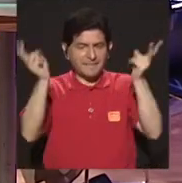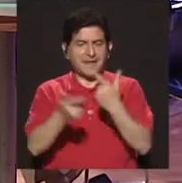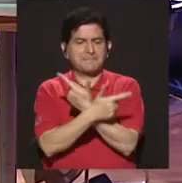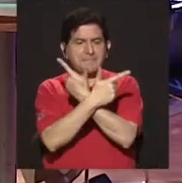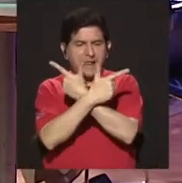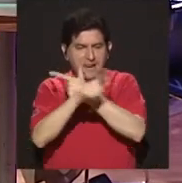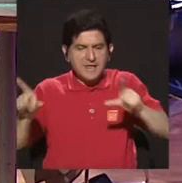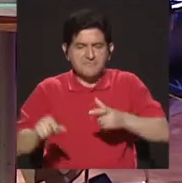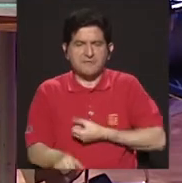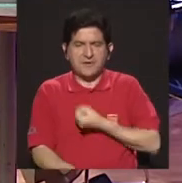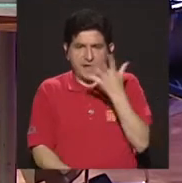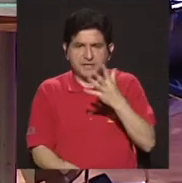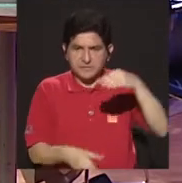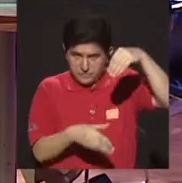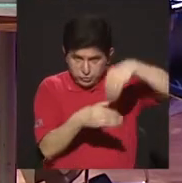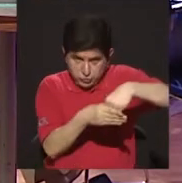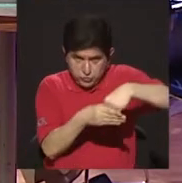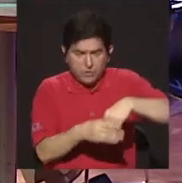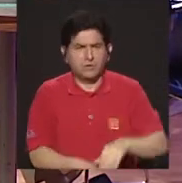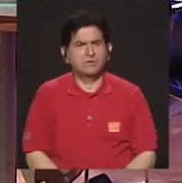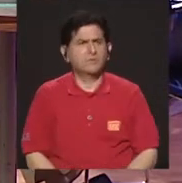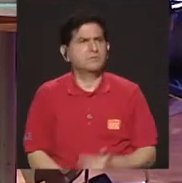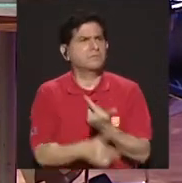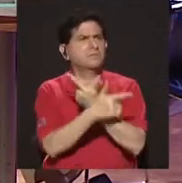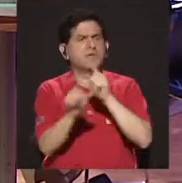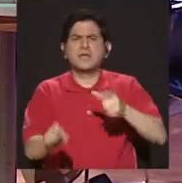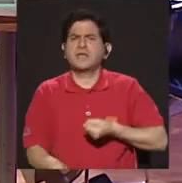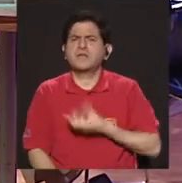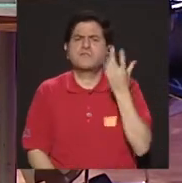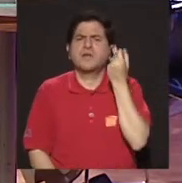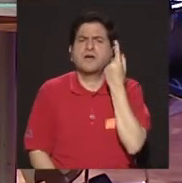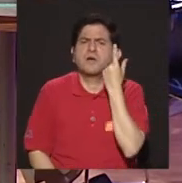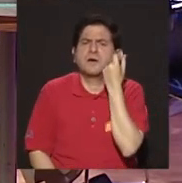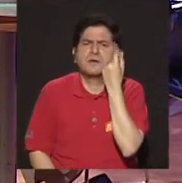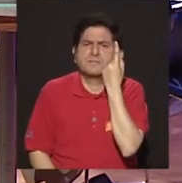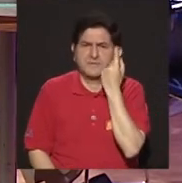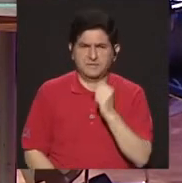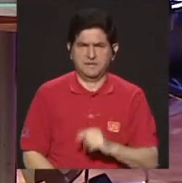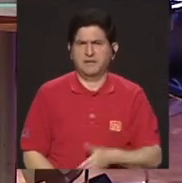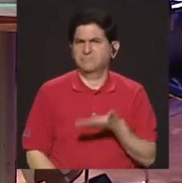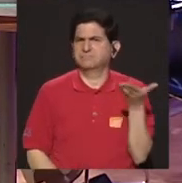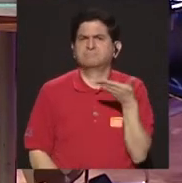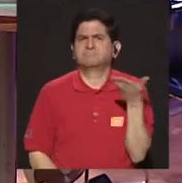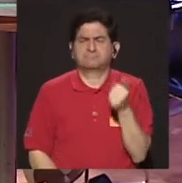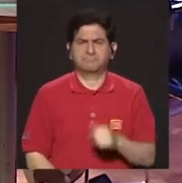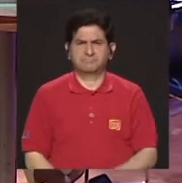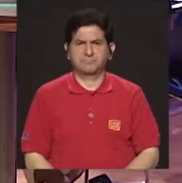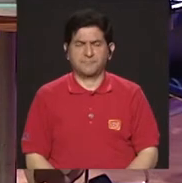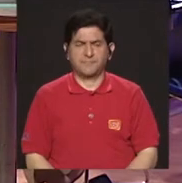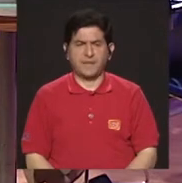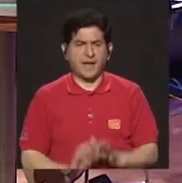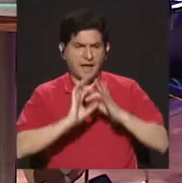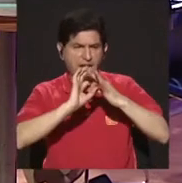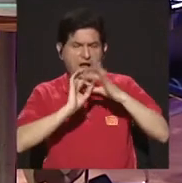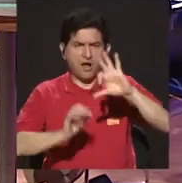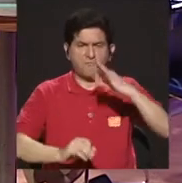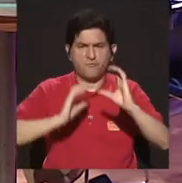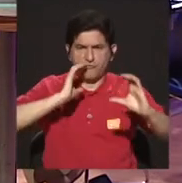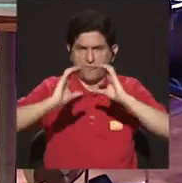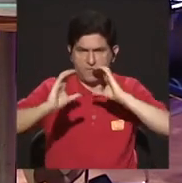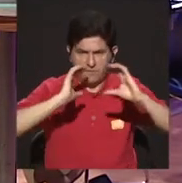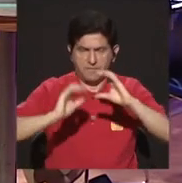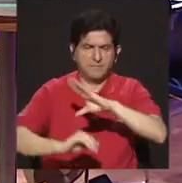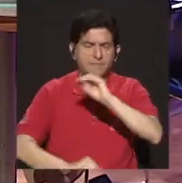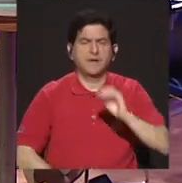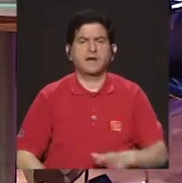libertad de expresión y cuando hablamos de libertad de expresión tenemos que entender que esto tiene que ver con los medios de comunicación